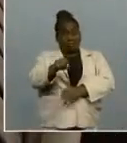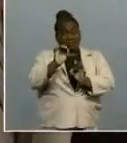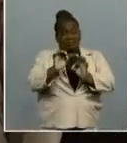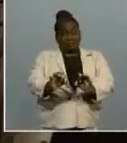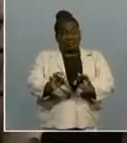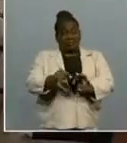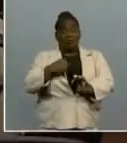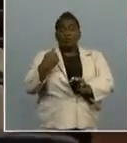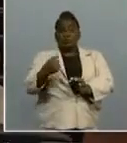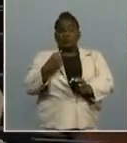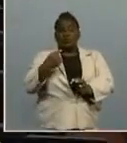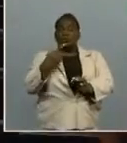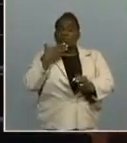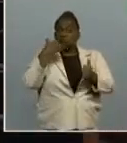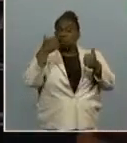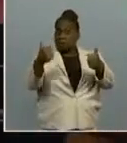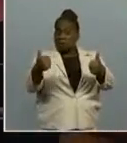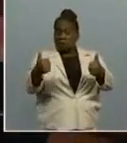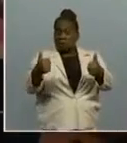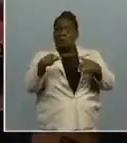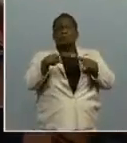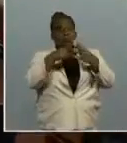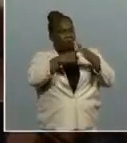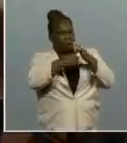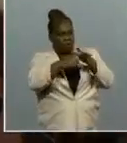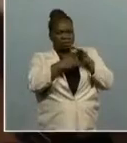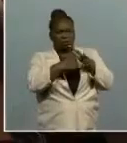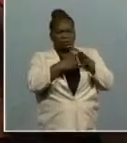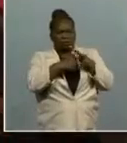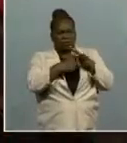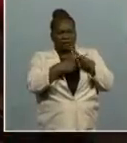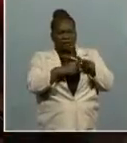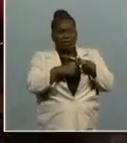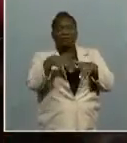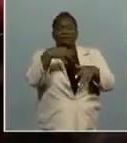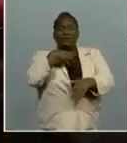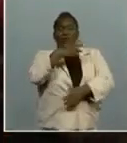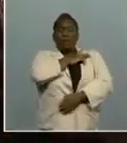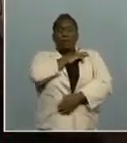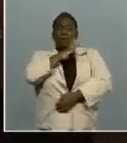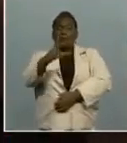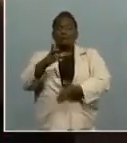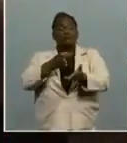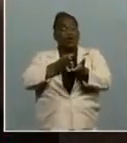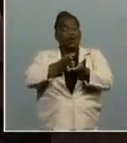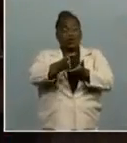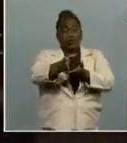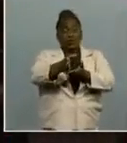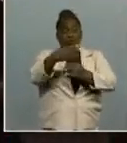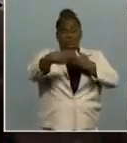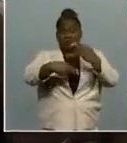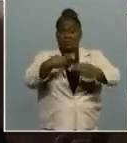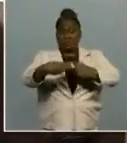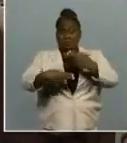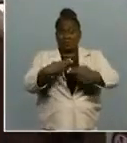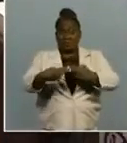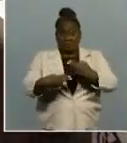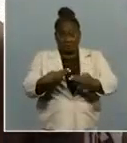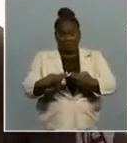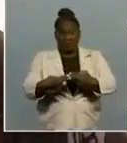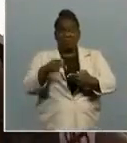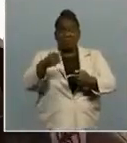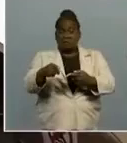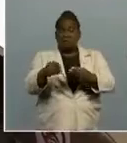hemos sido coherentes se ha rectificado y existe la voluntad de continuar haciéndolo porque es consustancial al